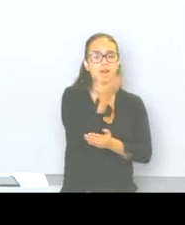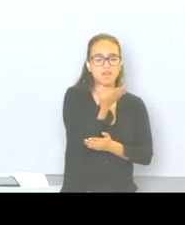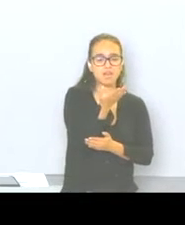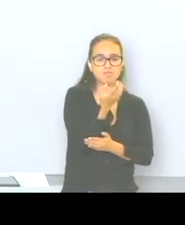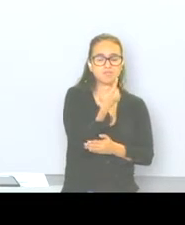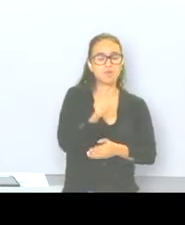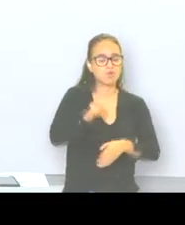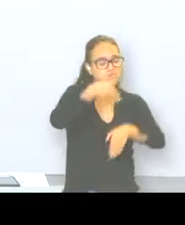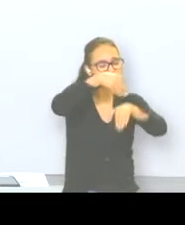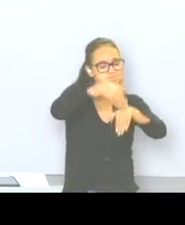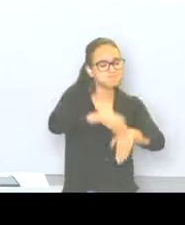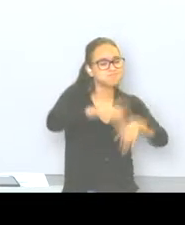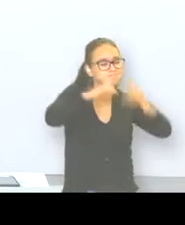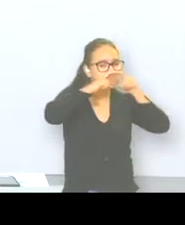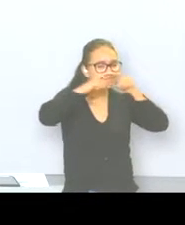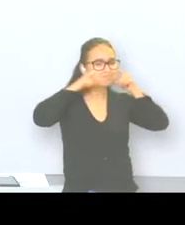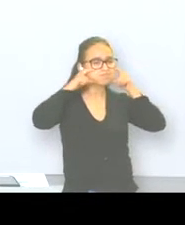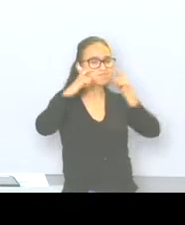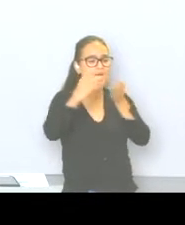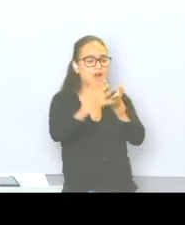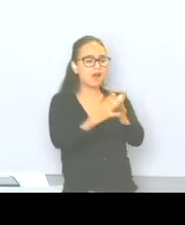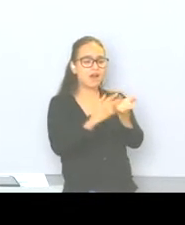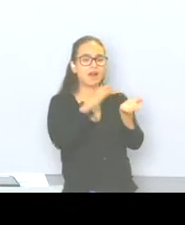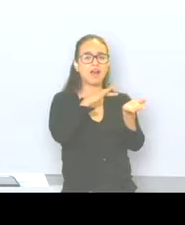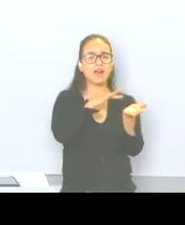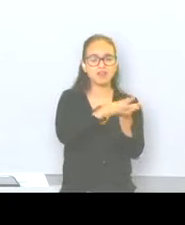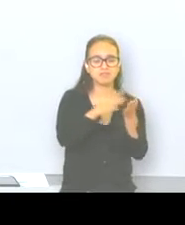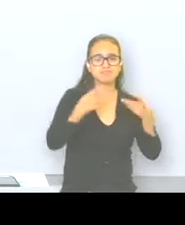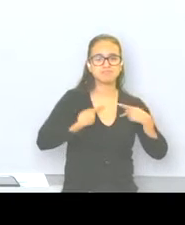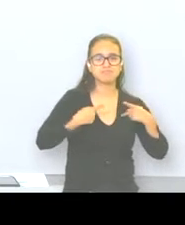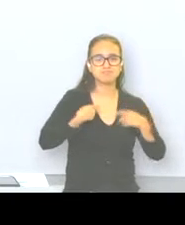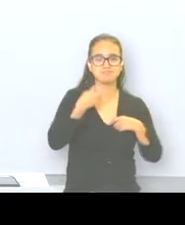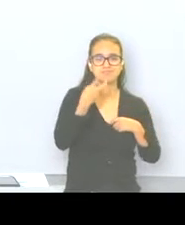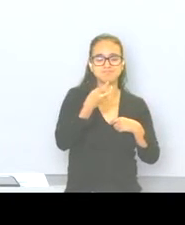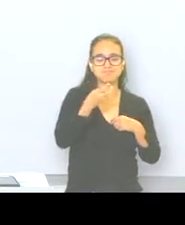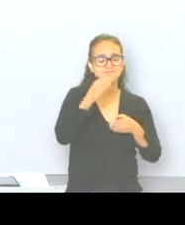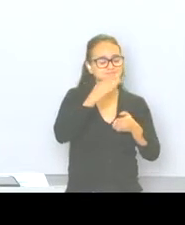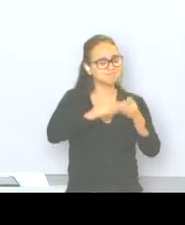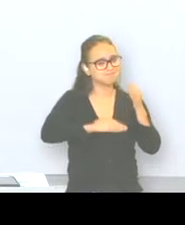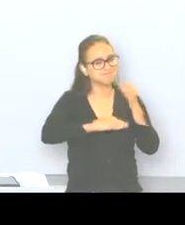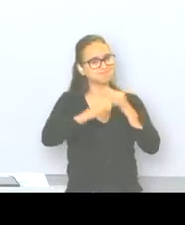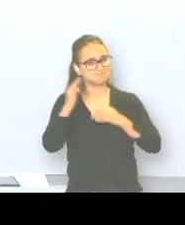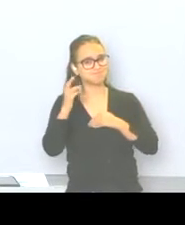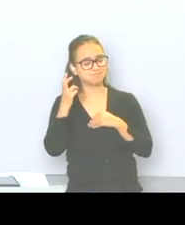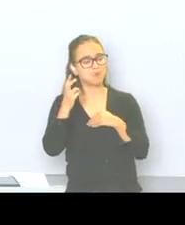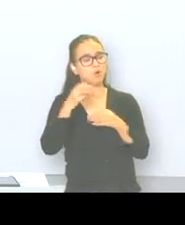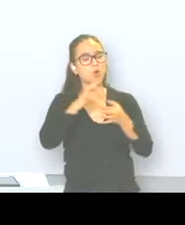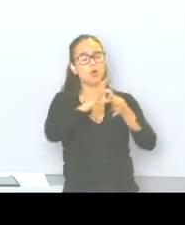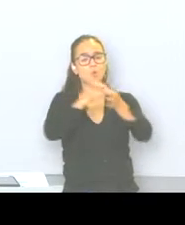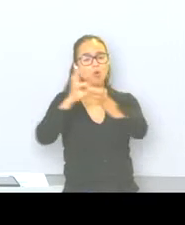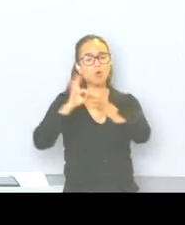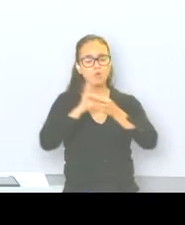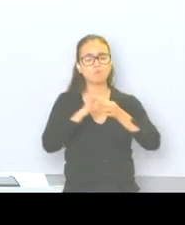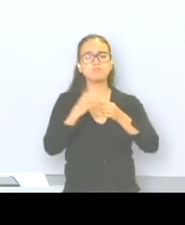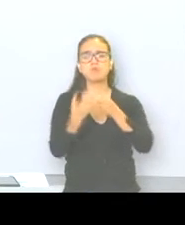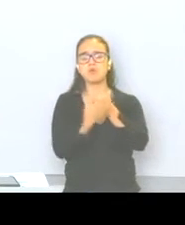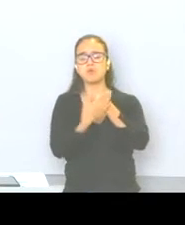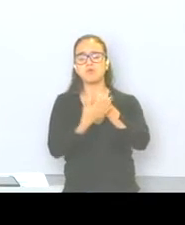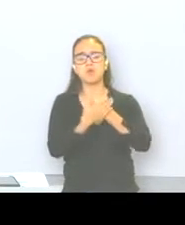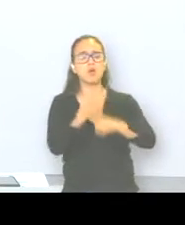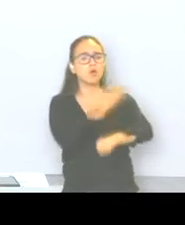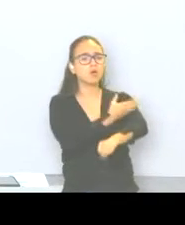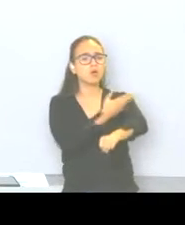el apoyo de los demás, vamos a salir adelante. Nosotros vamos a hacer las acciones de regulación sanitaria, estaremos en coordinación con